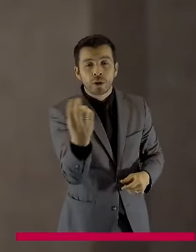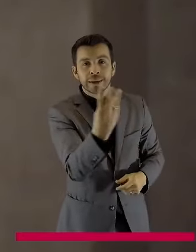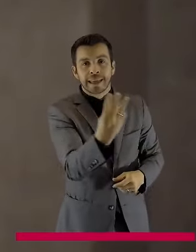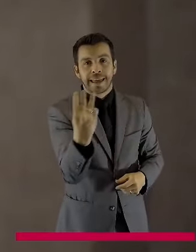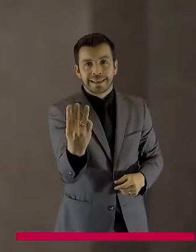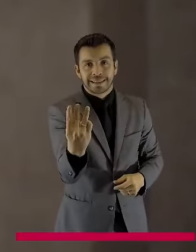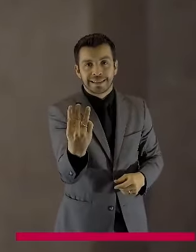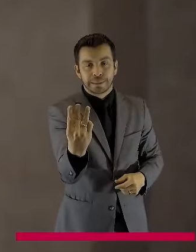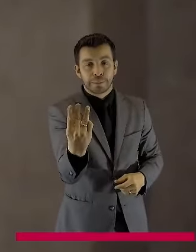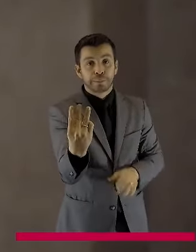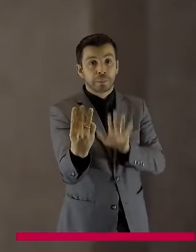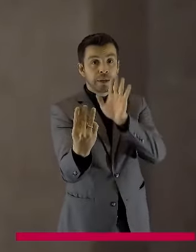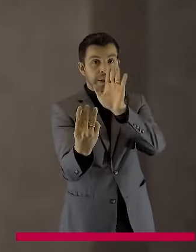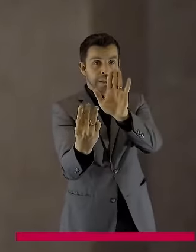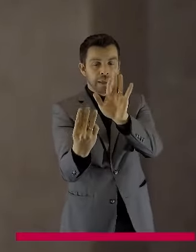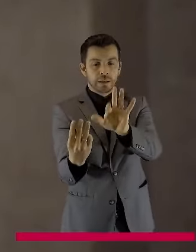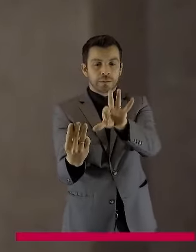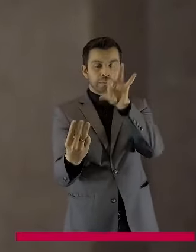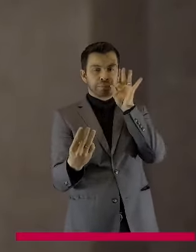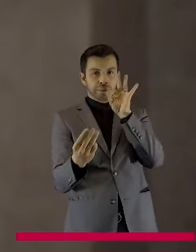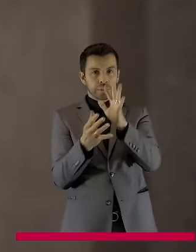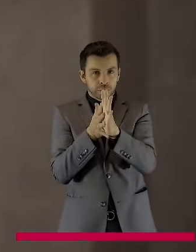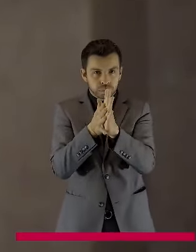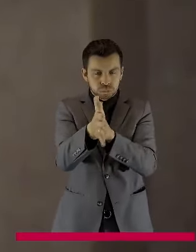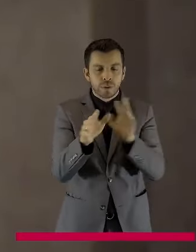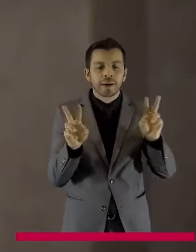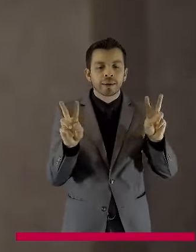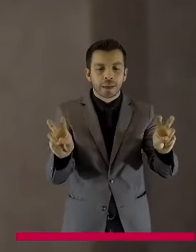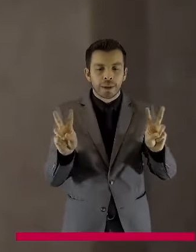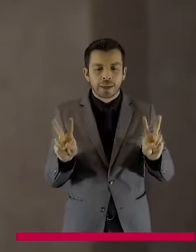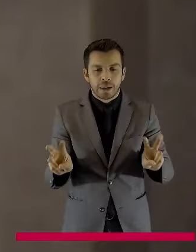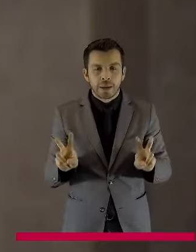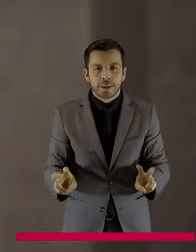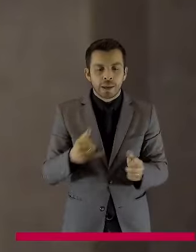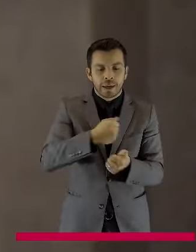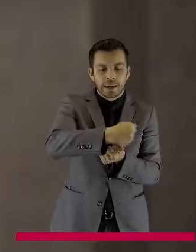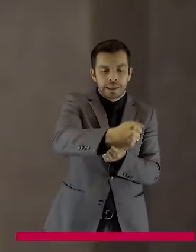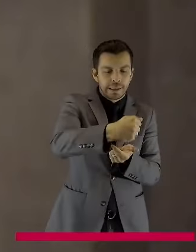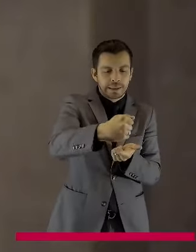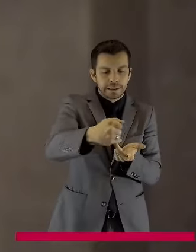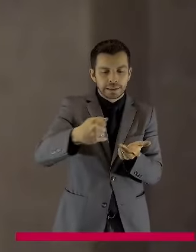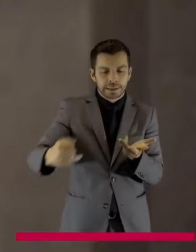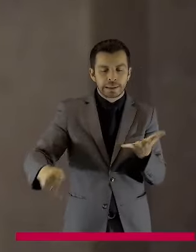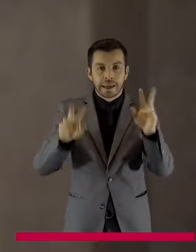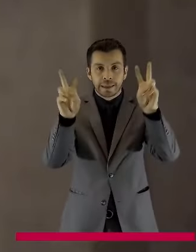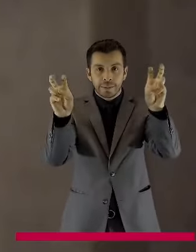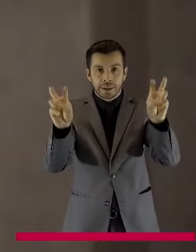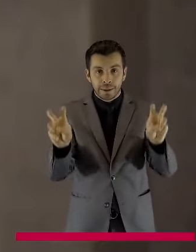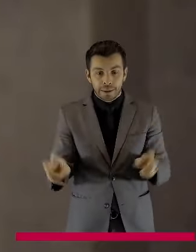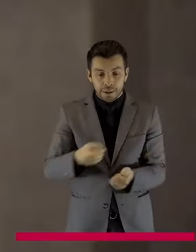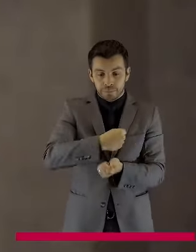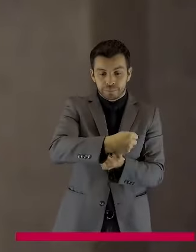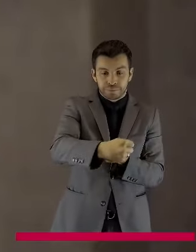Solo voy a resaltar los temas, las líneas temáticas que se